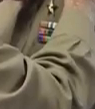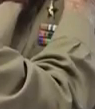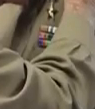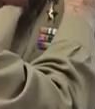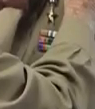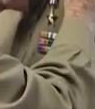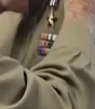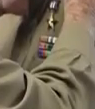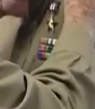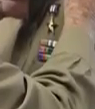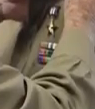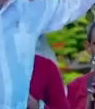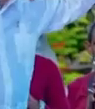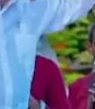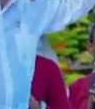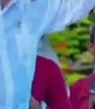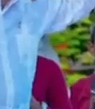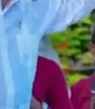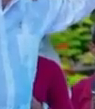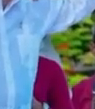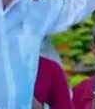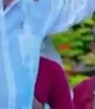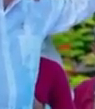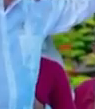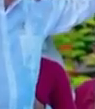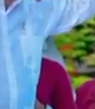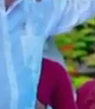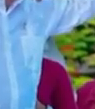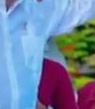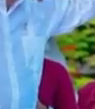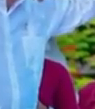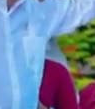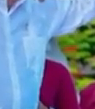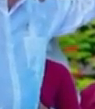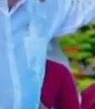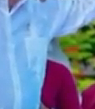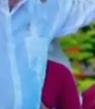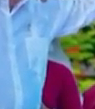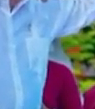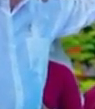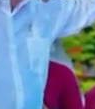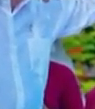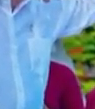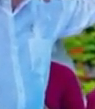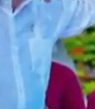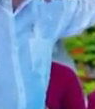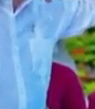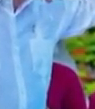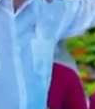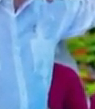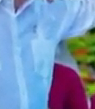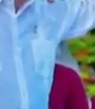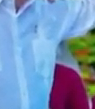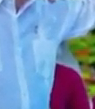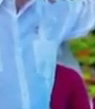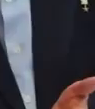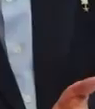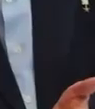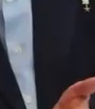Yo quiero seguir jugando a lo perdido. Yo quiero ser a la zurda más que